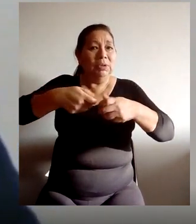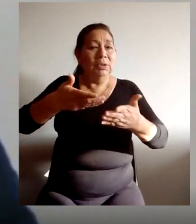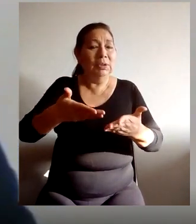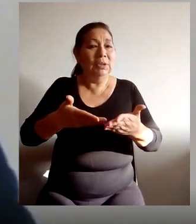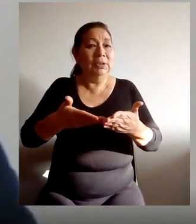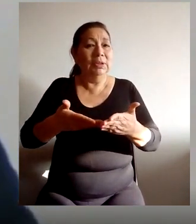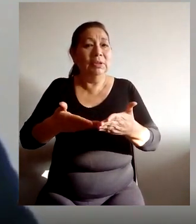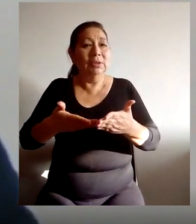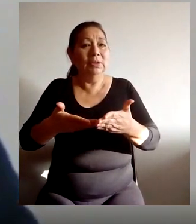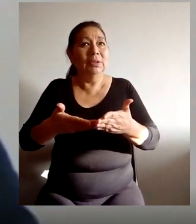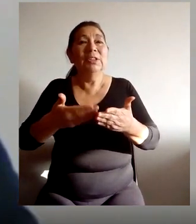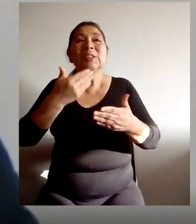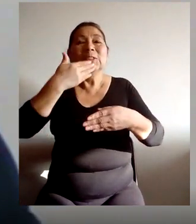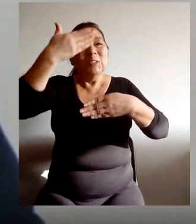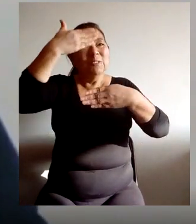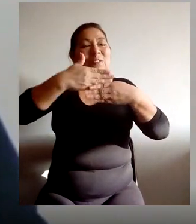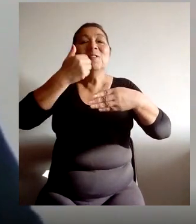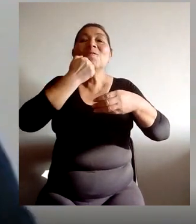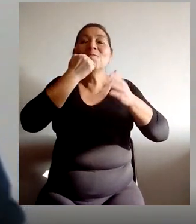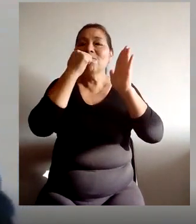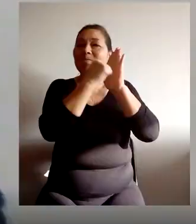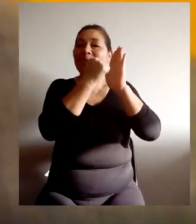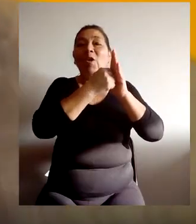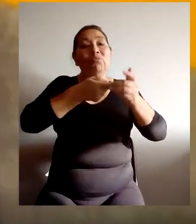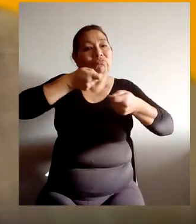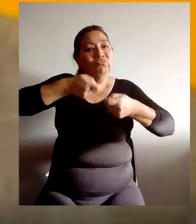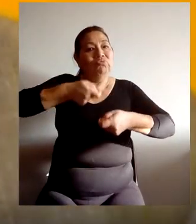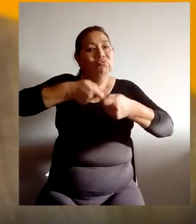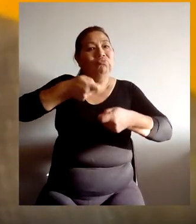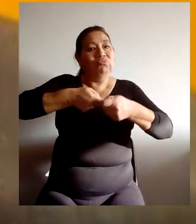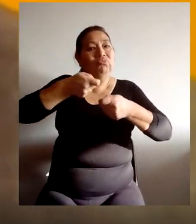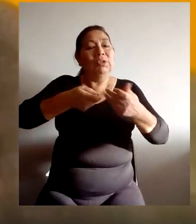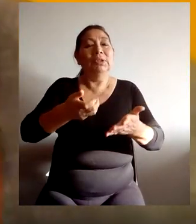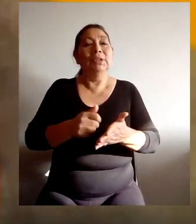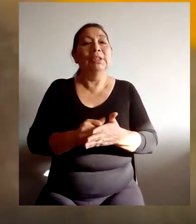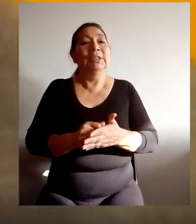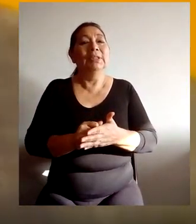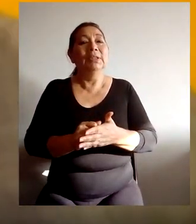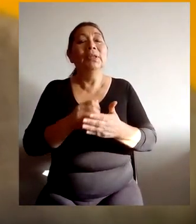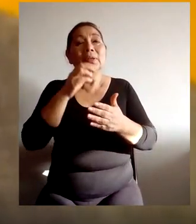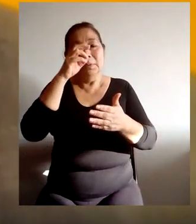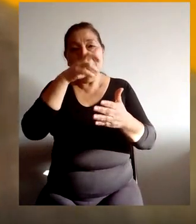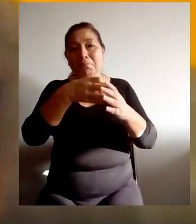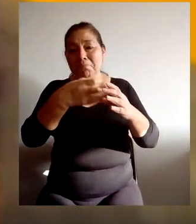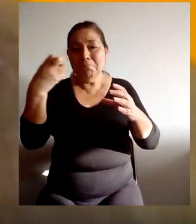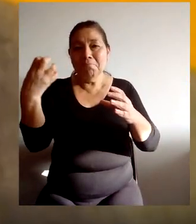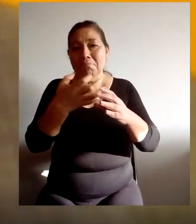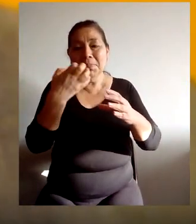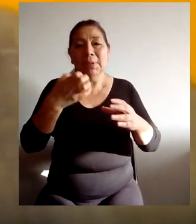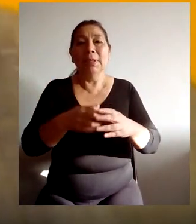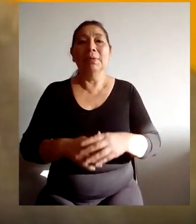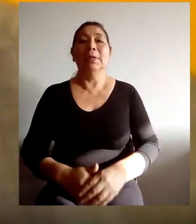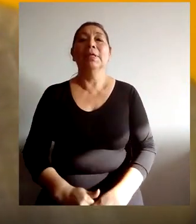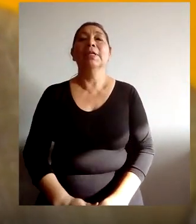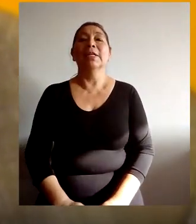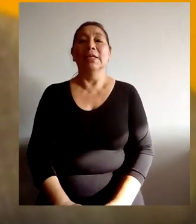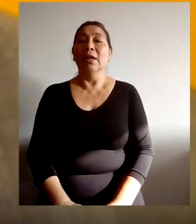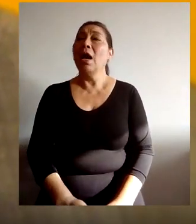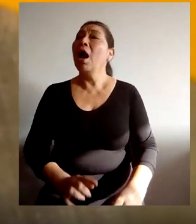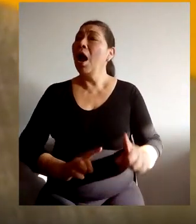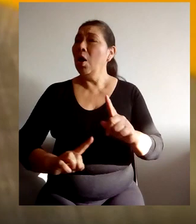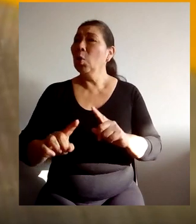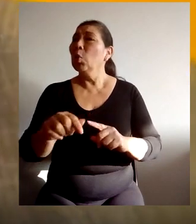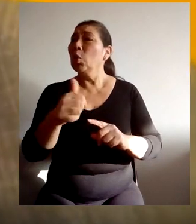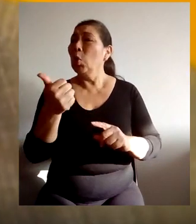los minerales, ¿no? ¿Alguna otra actividad, digamos, minera, aparte de la perforista, que esté expuesto